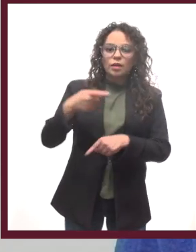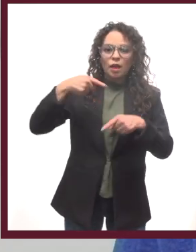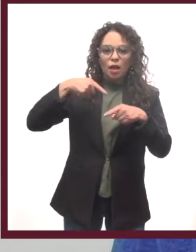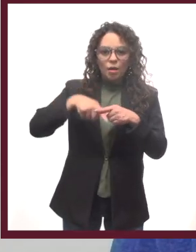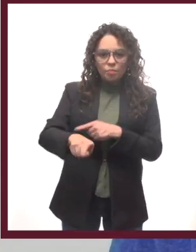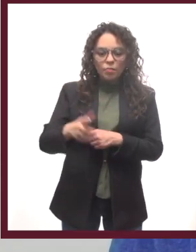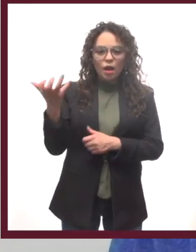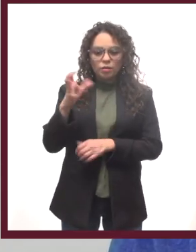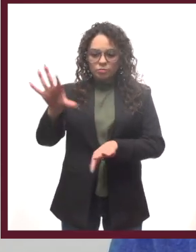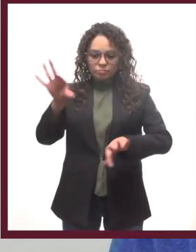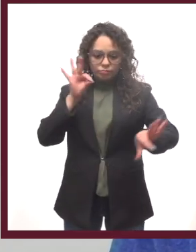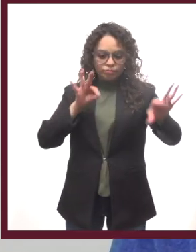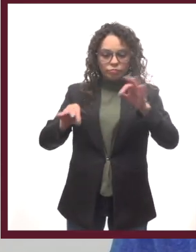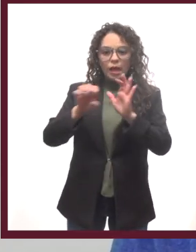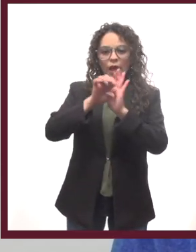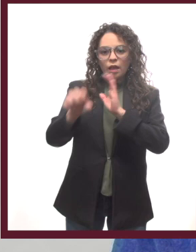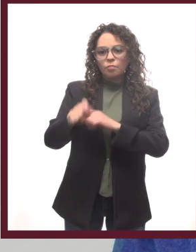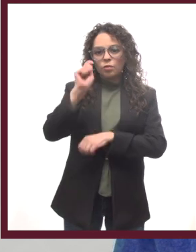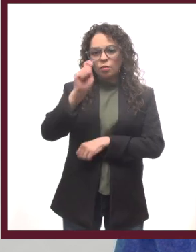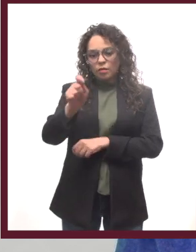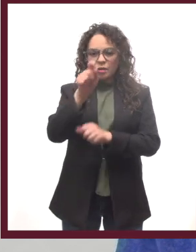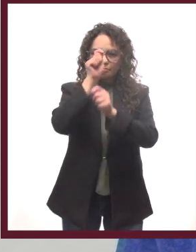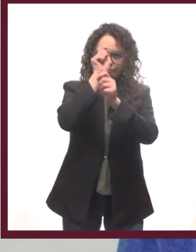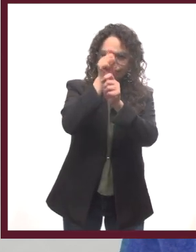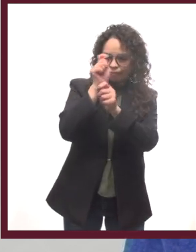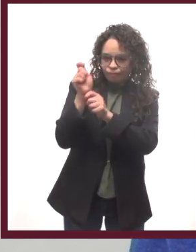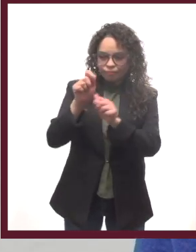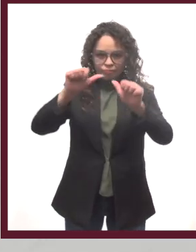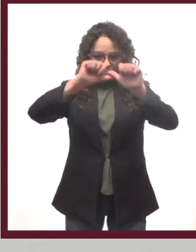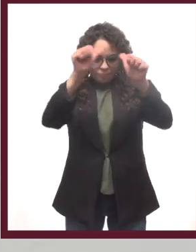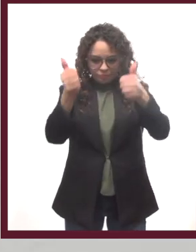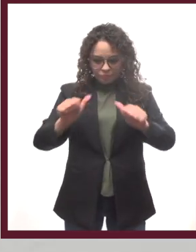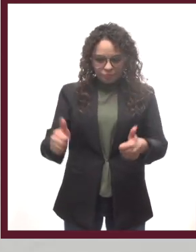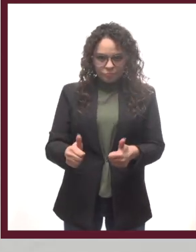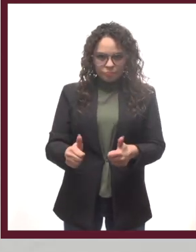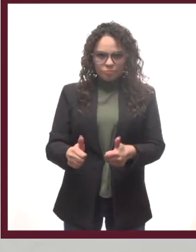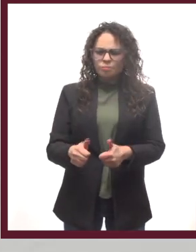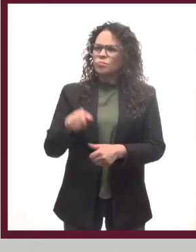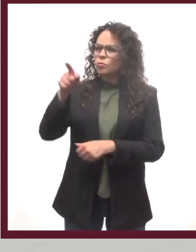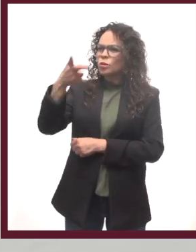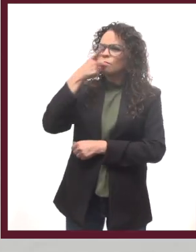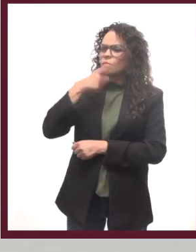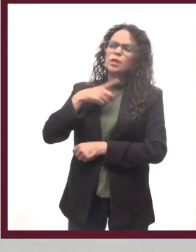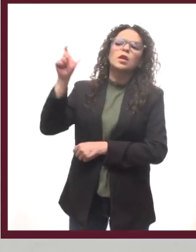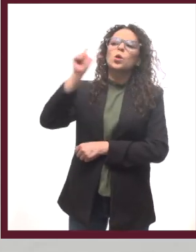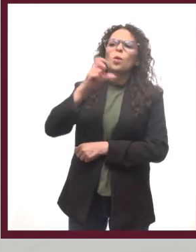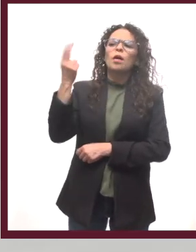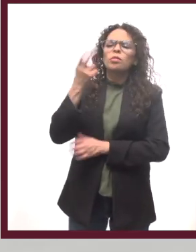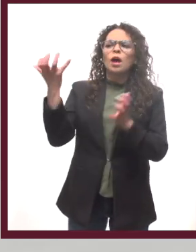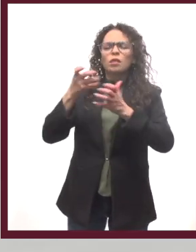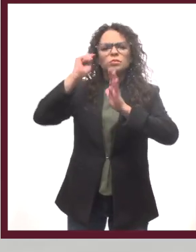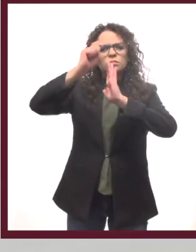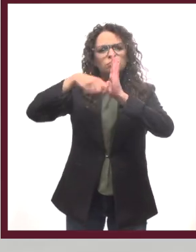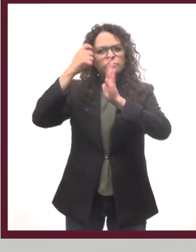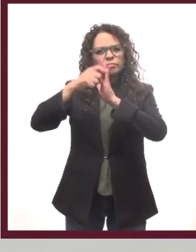hacerlo surgir del mármol. Esculpir. ¿Cuándo dices que tienes que entregar el corto?